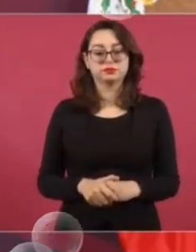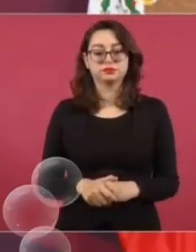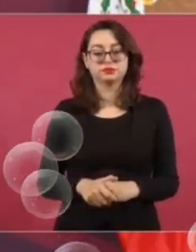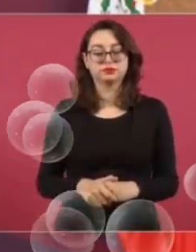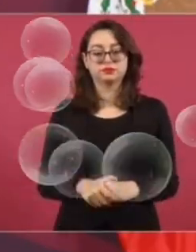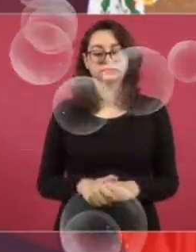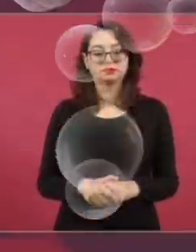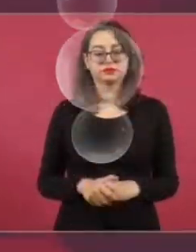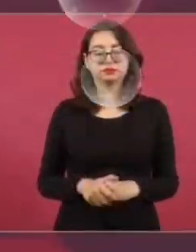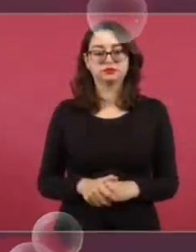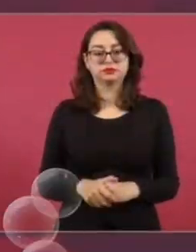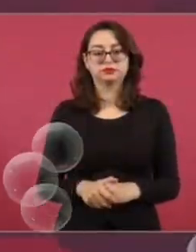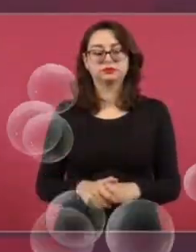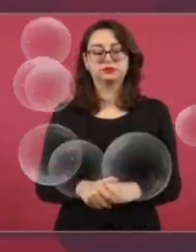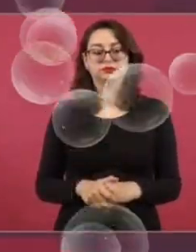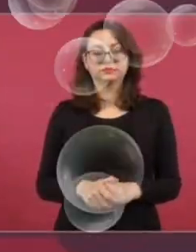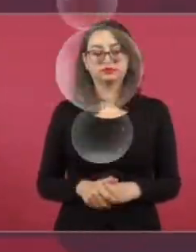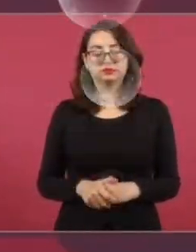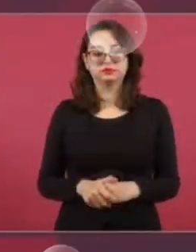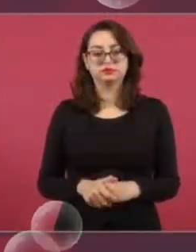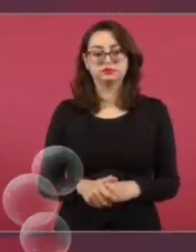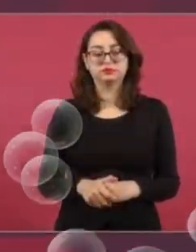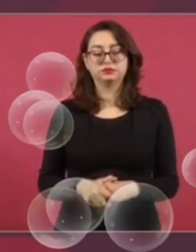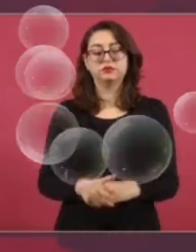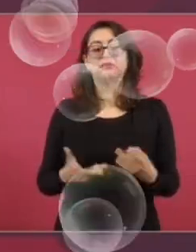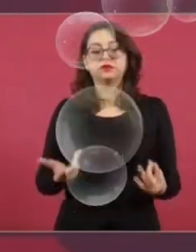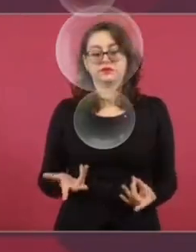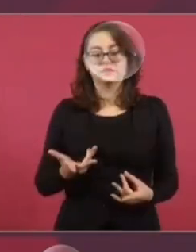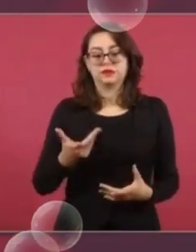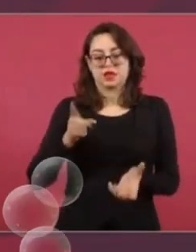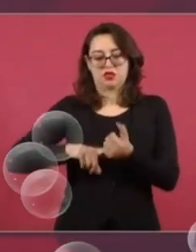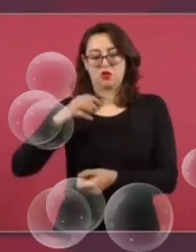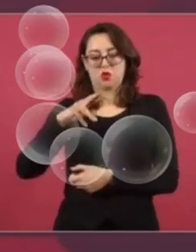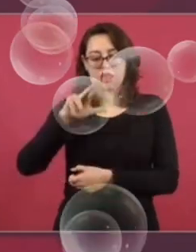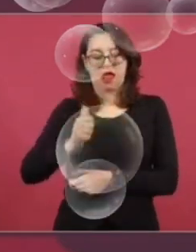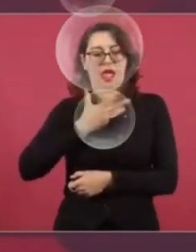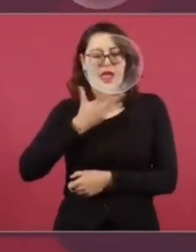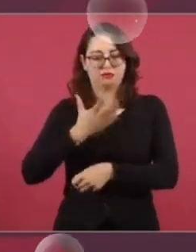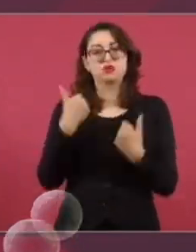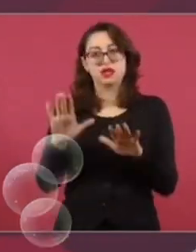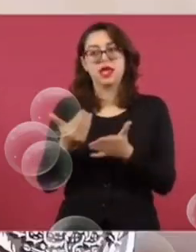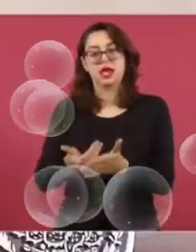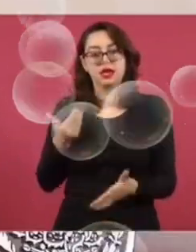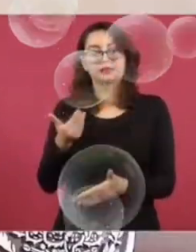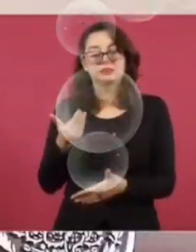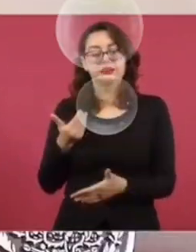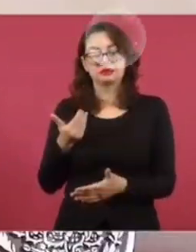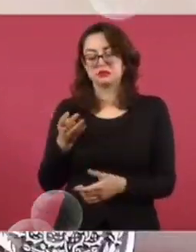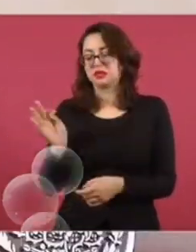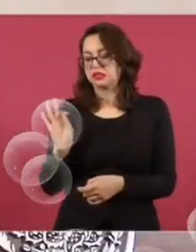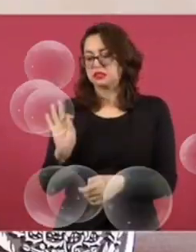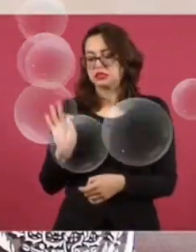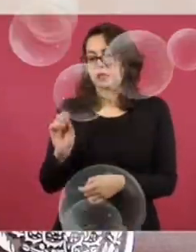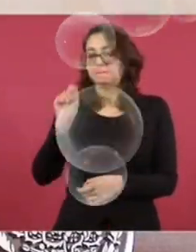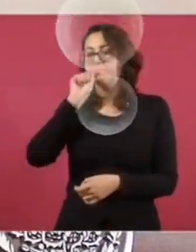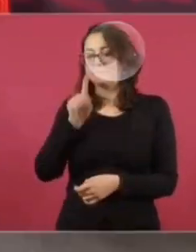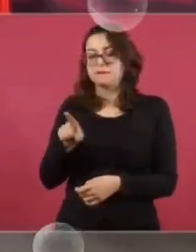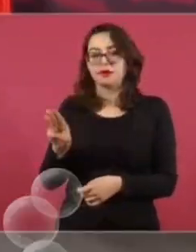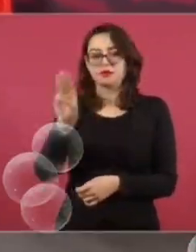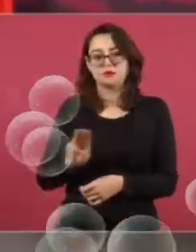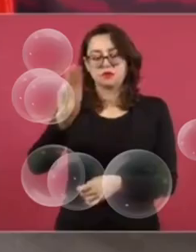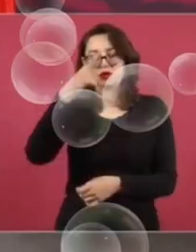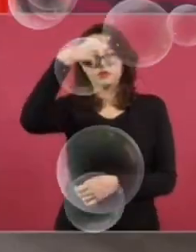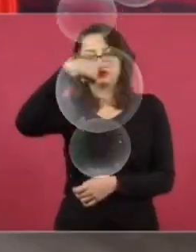esta de entregar el don de Mando pues vamos a ver cómo le hacemos puede ser el mismo miércoles